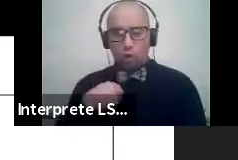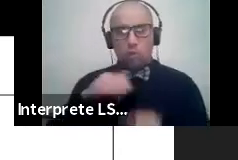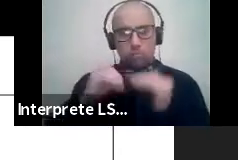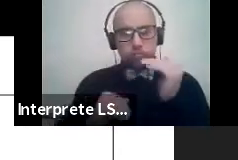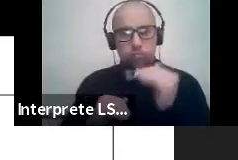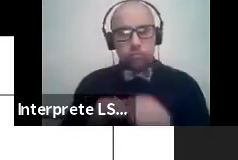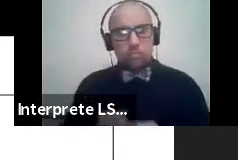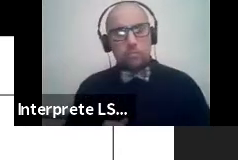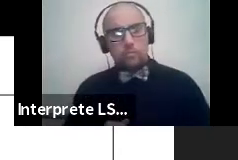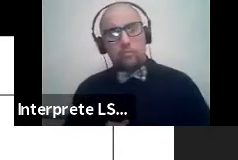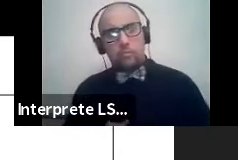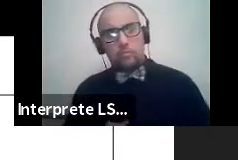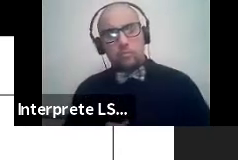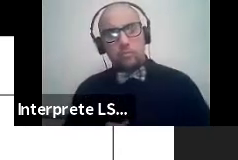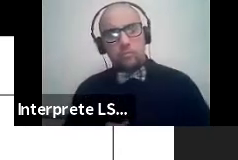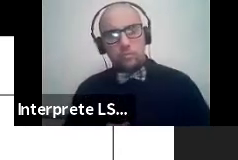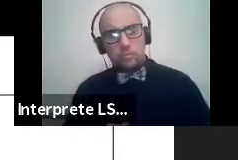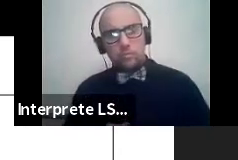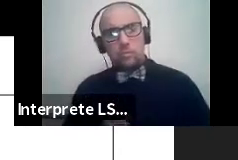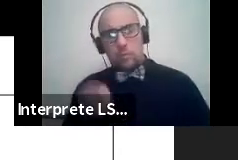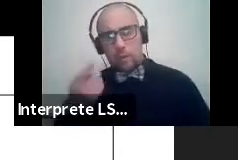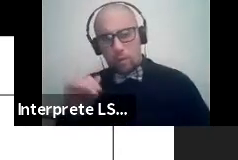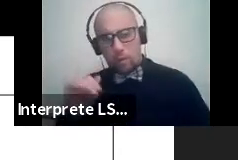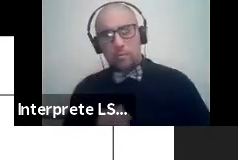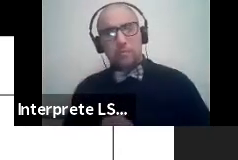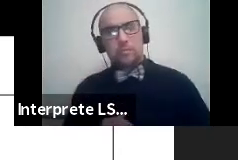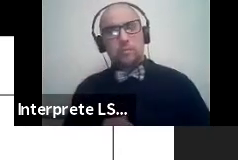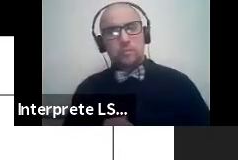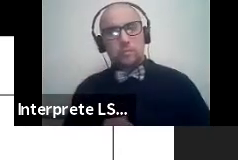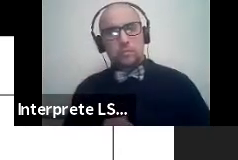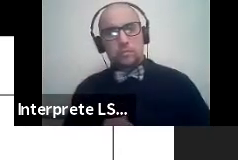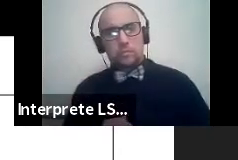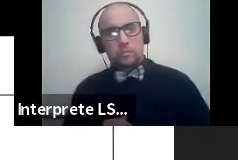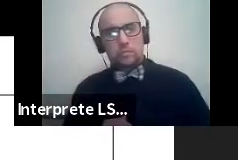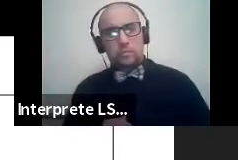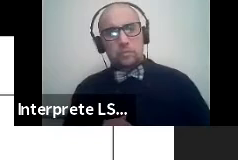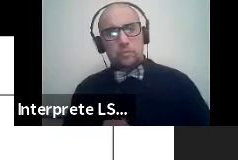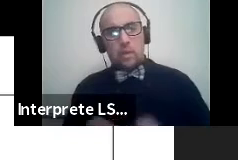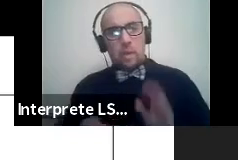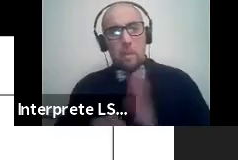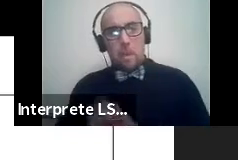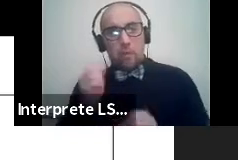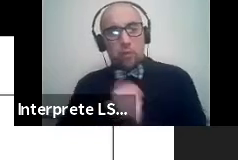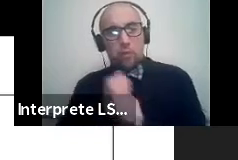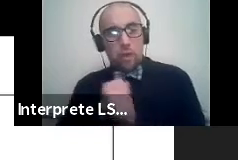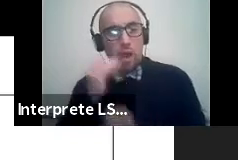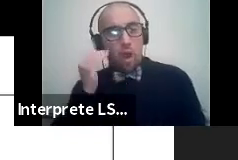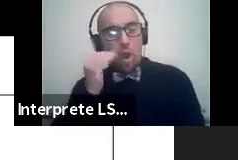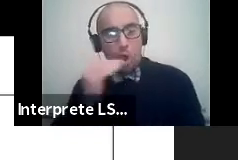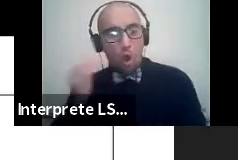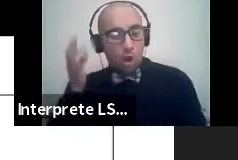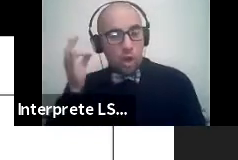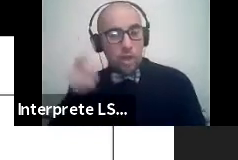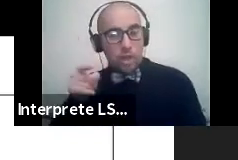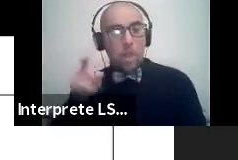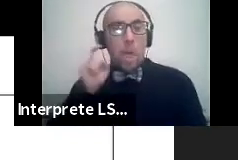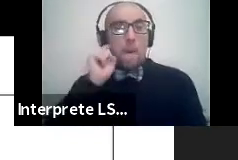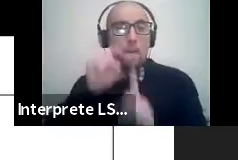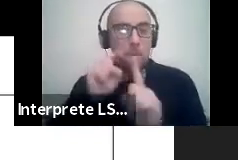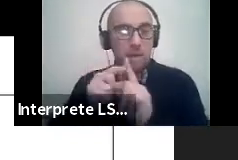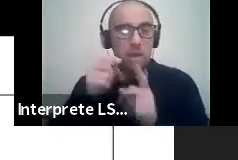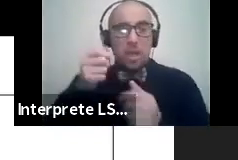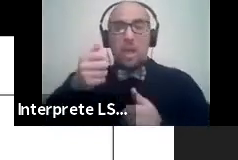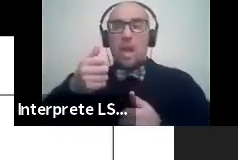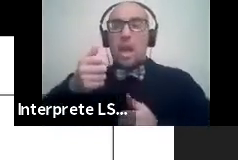O lo otro que se ha visto que es más exitoso con las niñas es que preferir actividades matemáticas que fomenten la